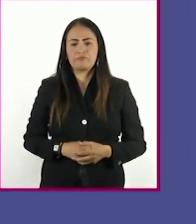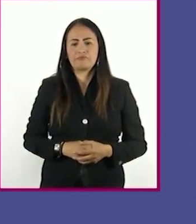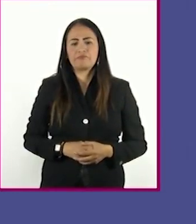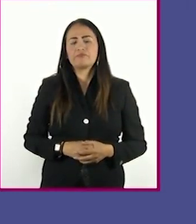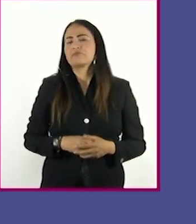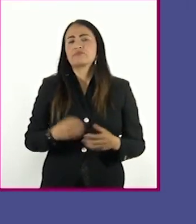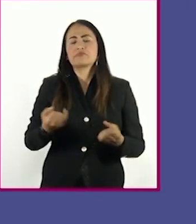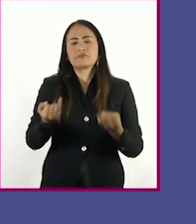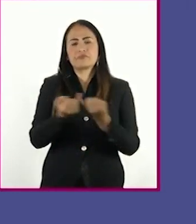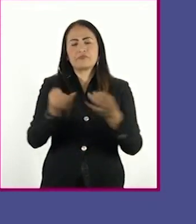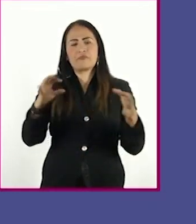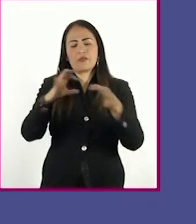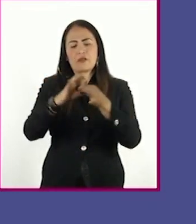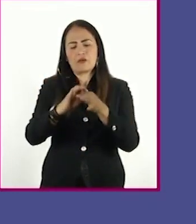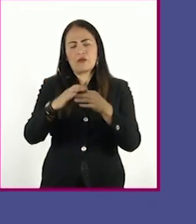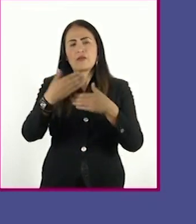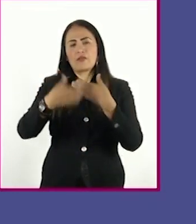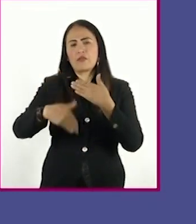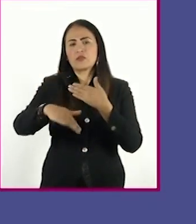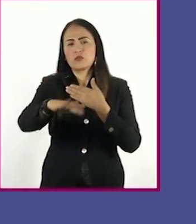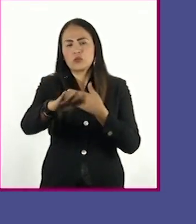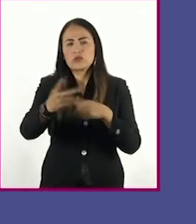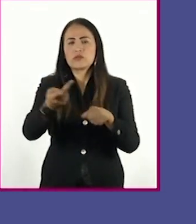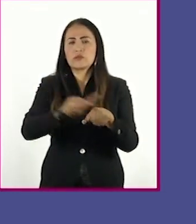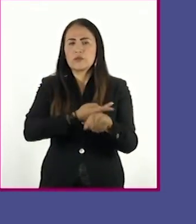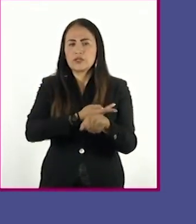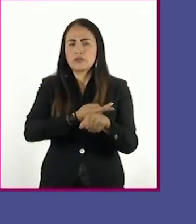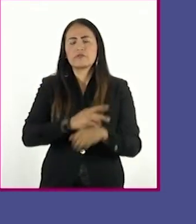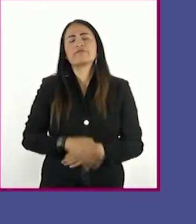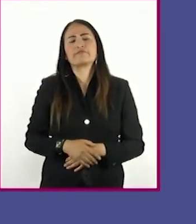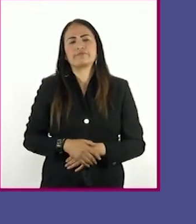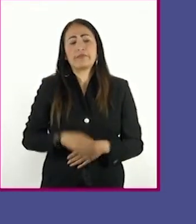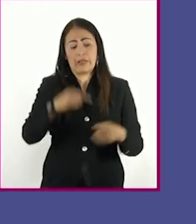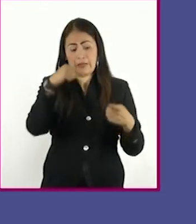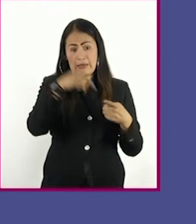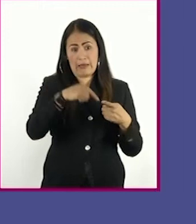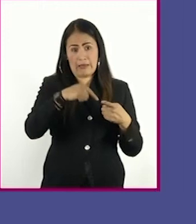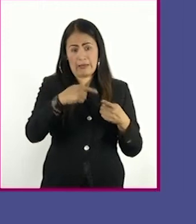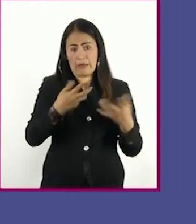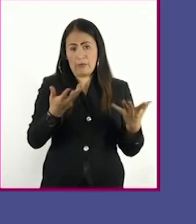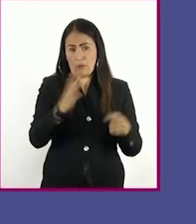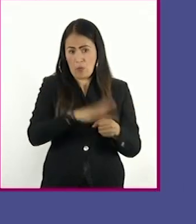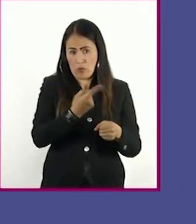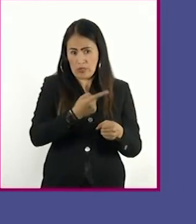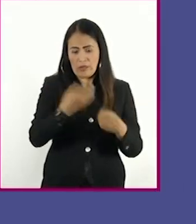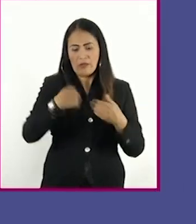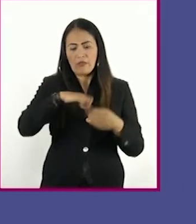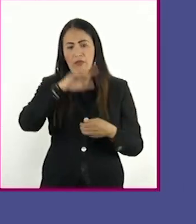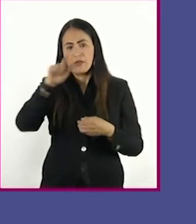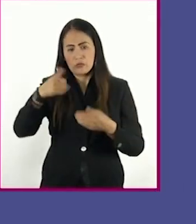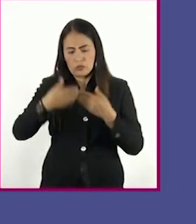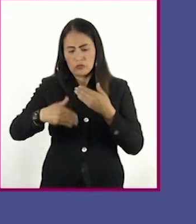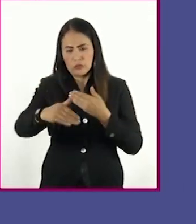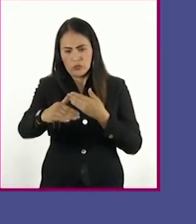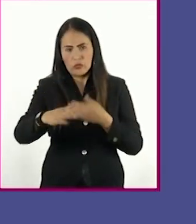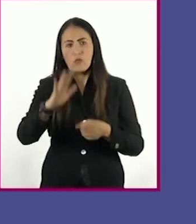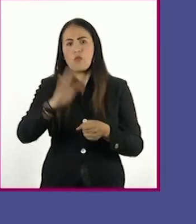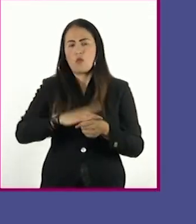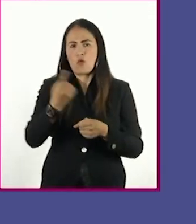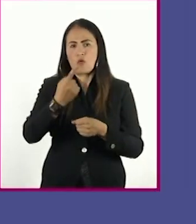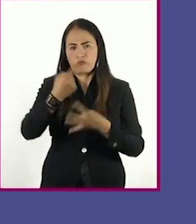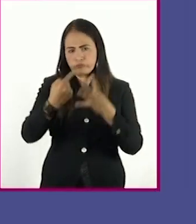los conectores de consecuencia, utilizados para mencionar la consecuencia derivada de la causa. Por ejemplo, por lo tanto,